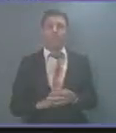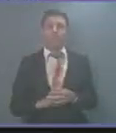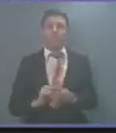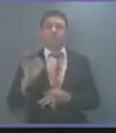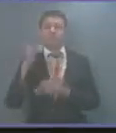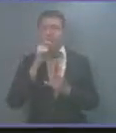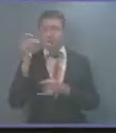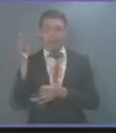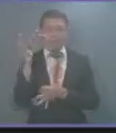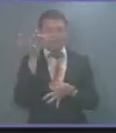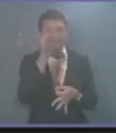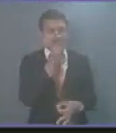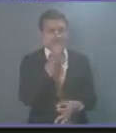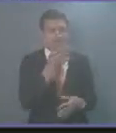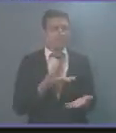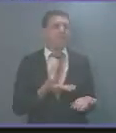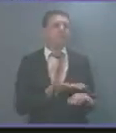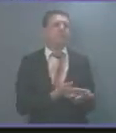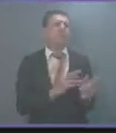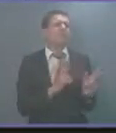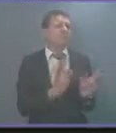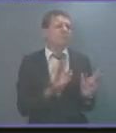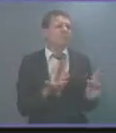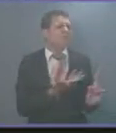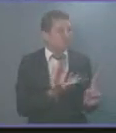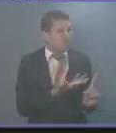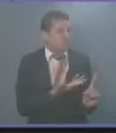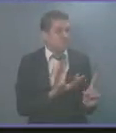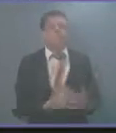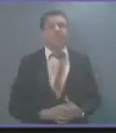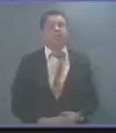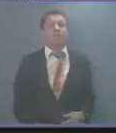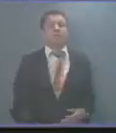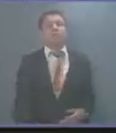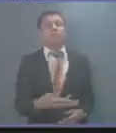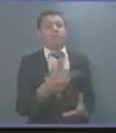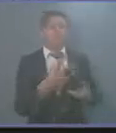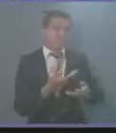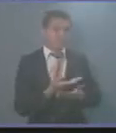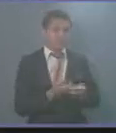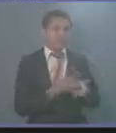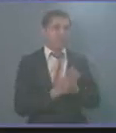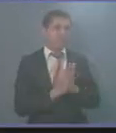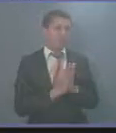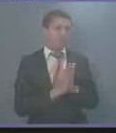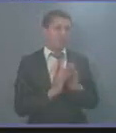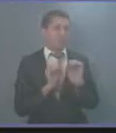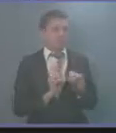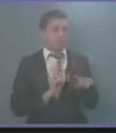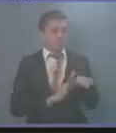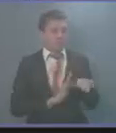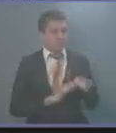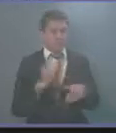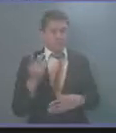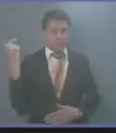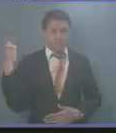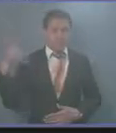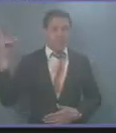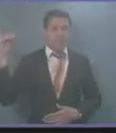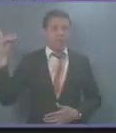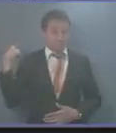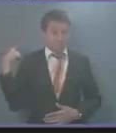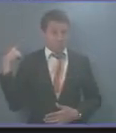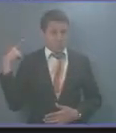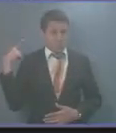introducir una pieza de correspondencia en la cual estamos solicitando se llame al director de Unidad